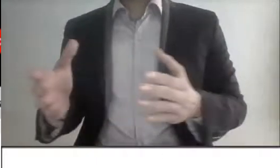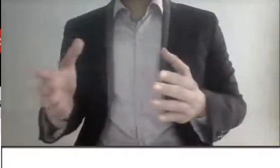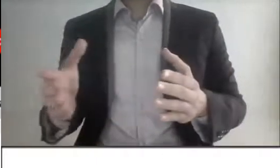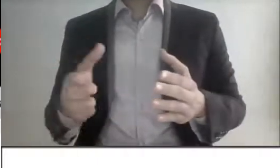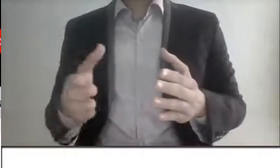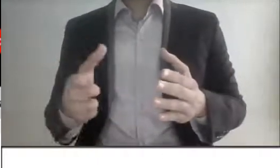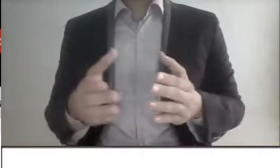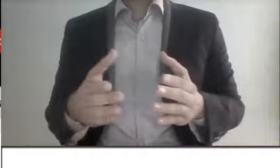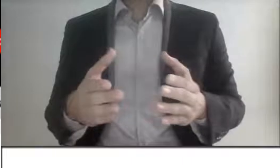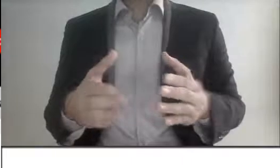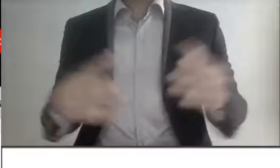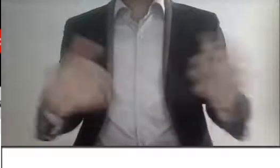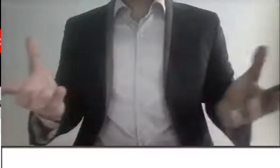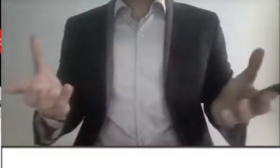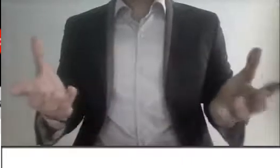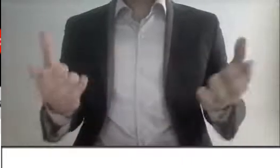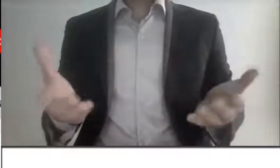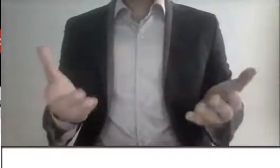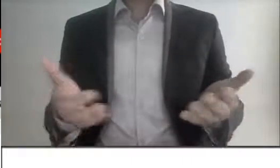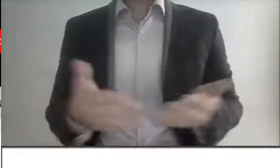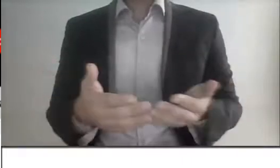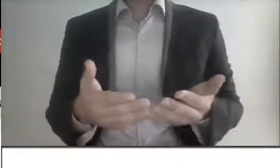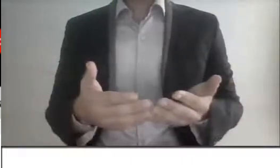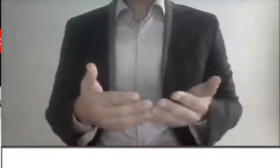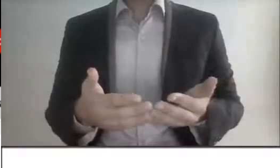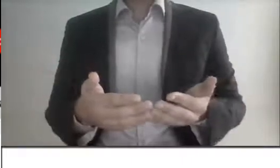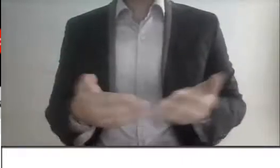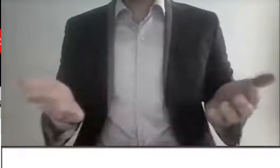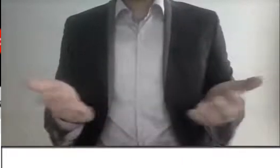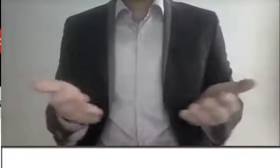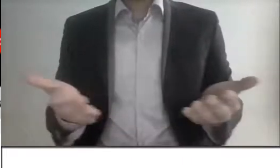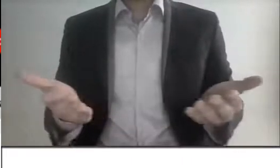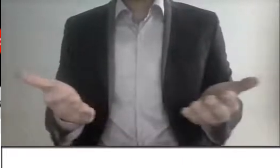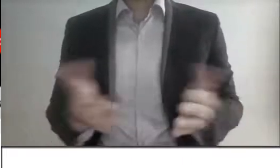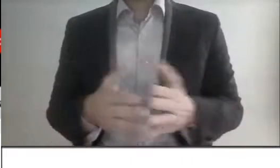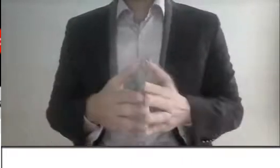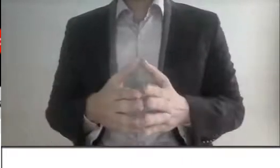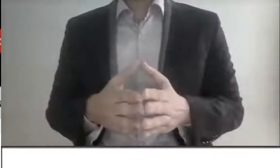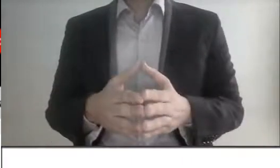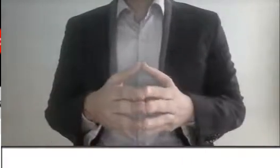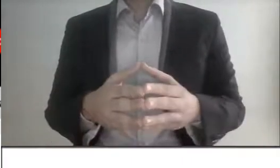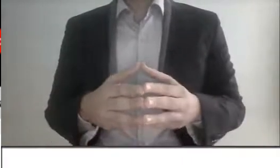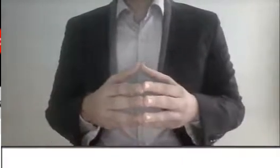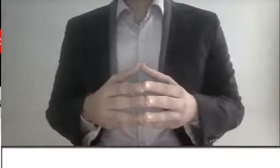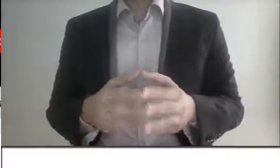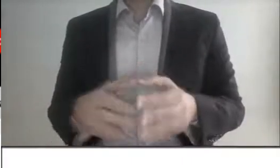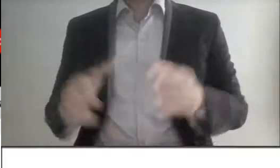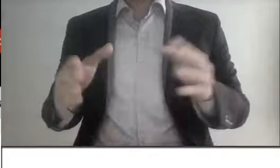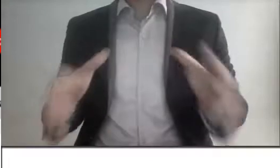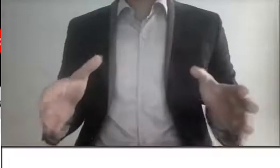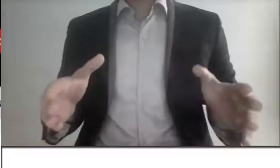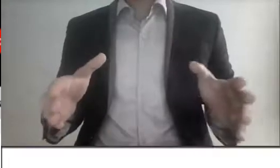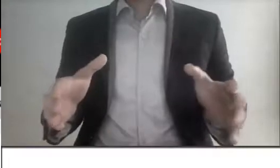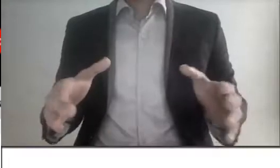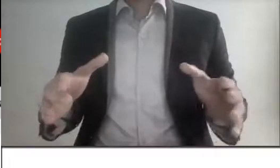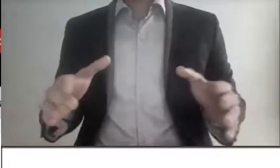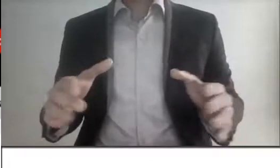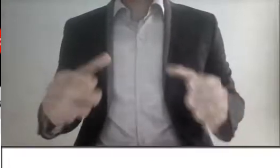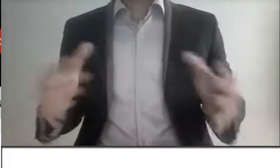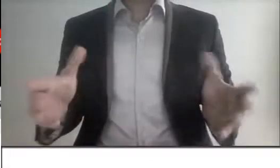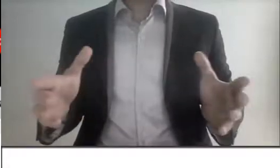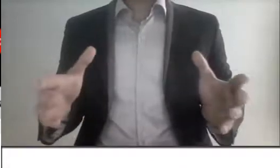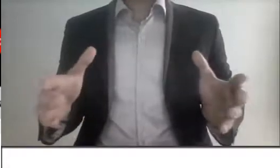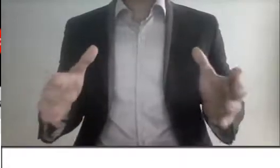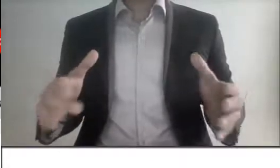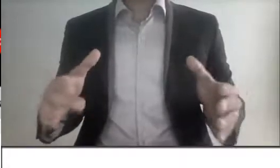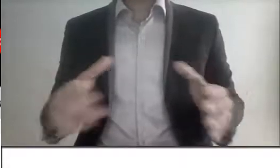pandemia. ¿Esto qué significa? Que en el periodo Calderón ese préstamo fue solicitado bajo qué criterio, bajo el criterio serio de robar al pueblo, porque si en este gobierno se pudo hacer